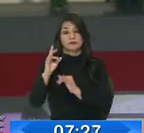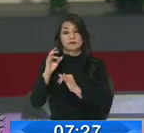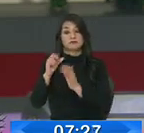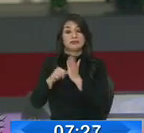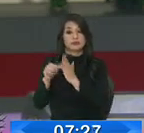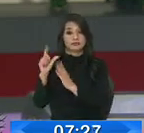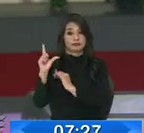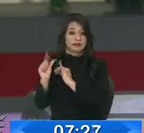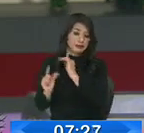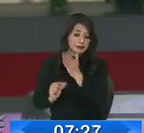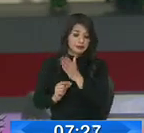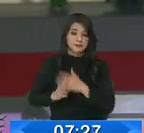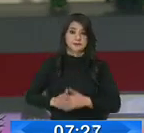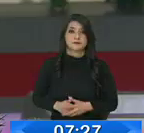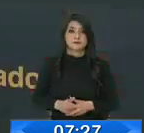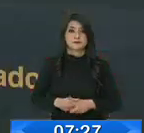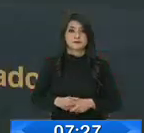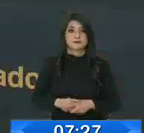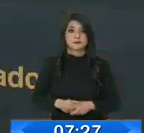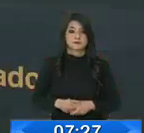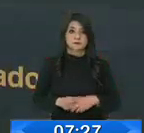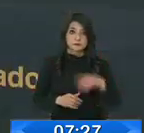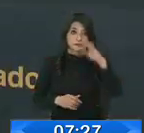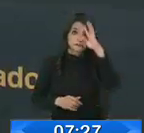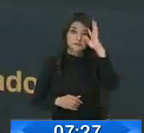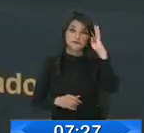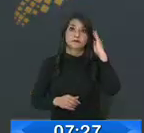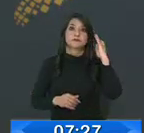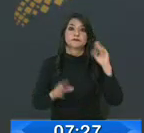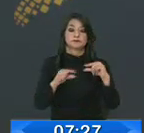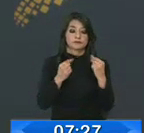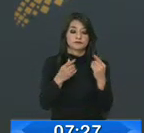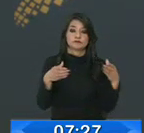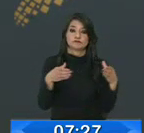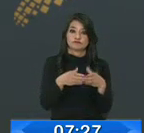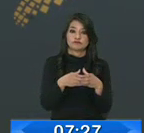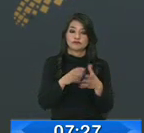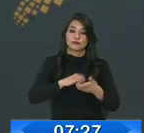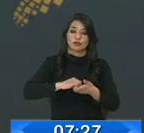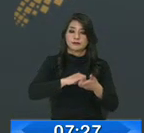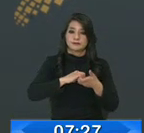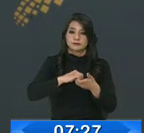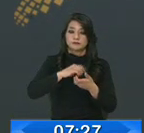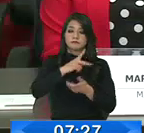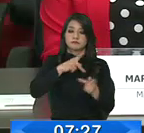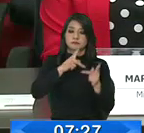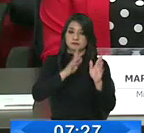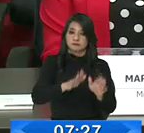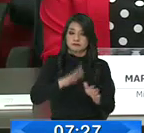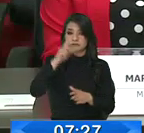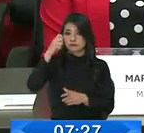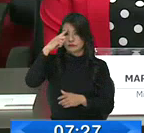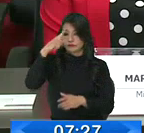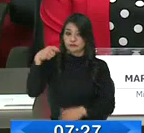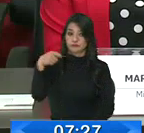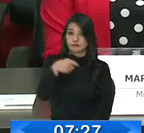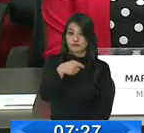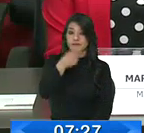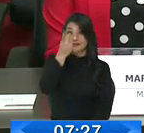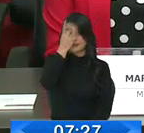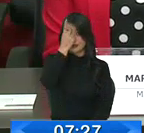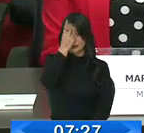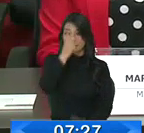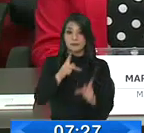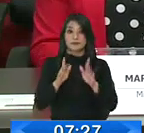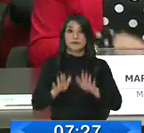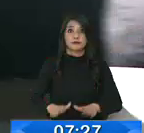Le contamos. Según el Consorcio de Gobiernos Autónomos del Ecuador, Congope, la deuda que el gobierno nacional mantiene con las prefecturas